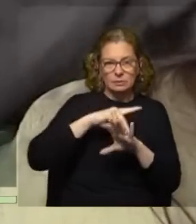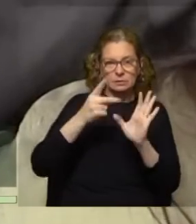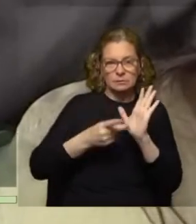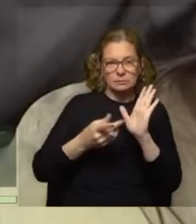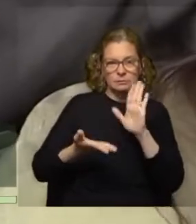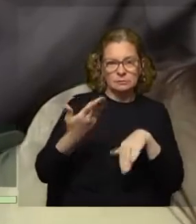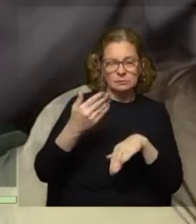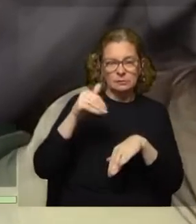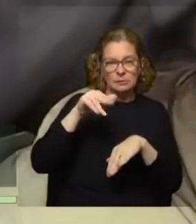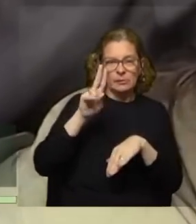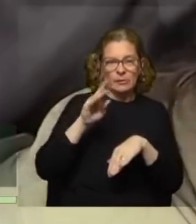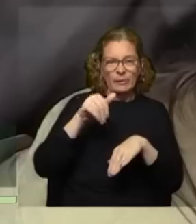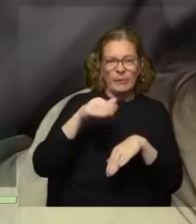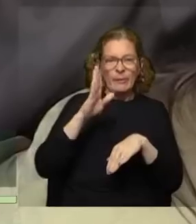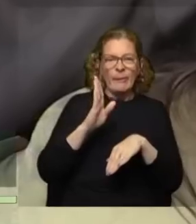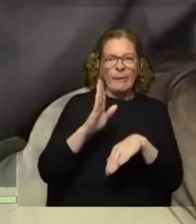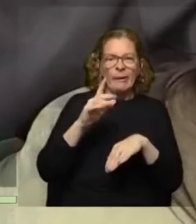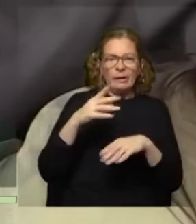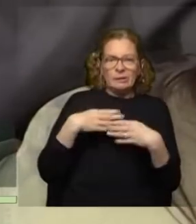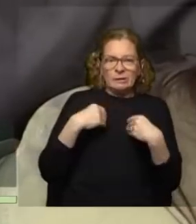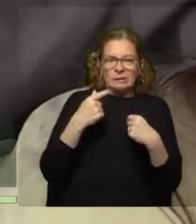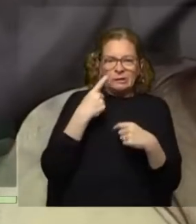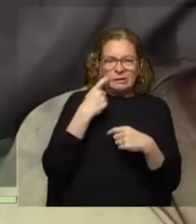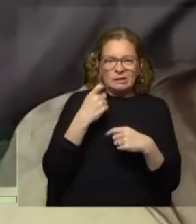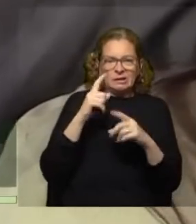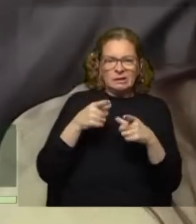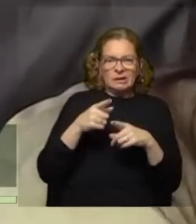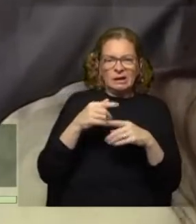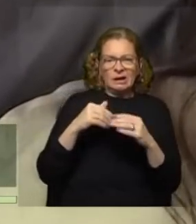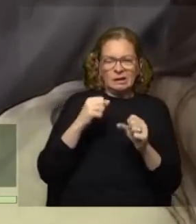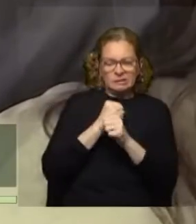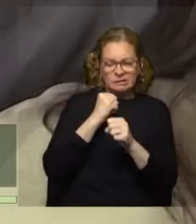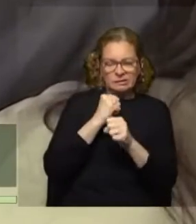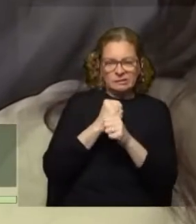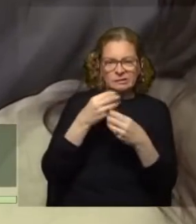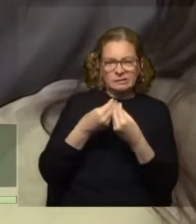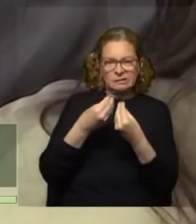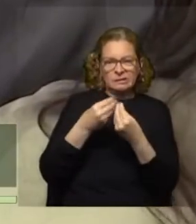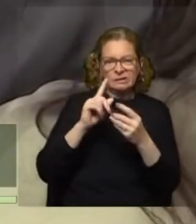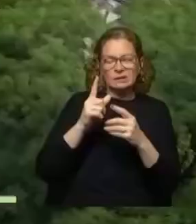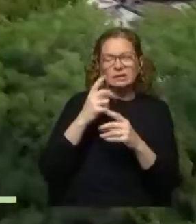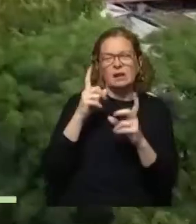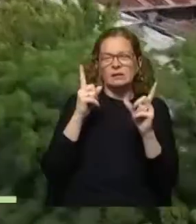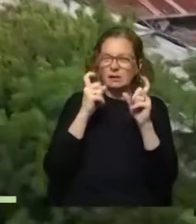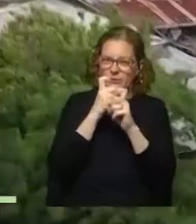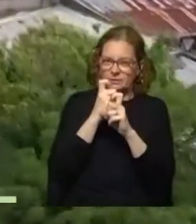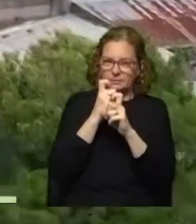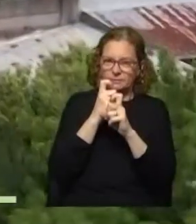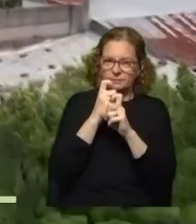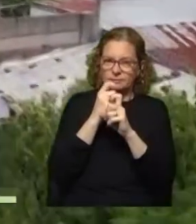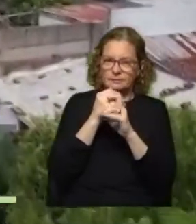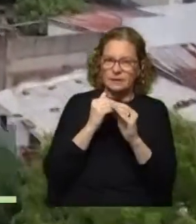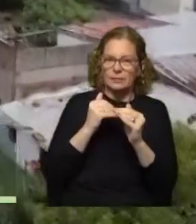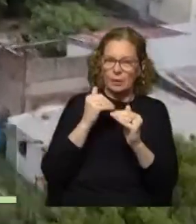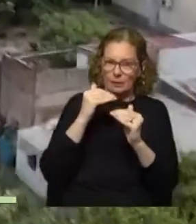de upm El ferrocarril central eso se va a sentir pero también estamos con un nivel de actividad que no va a ser tan dramático es decir pero ese escalón